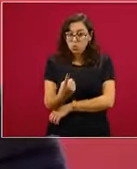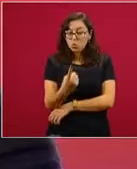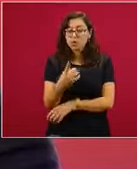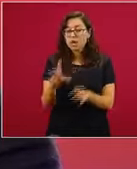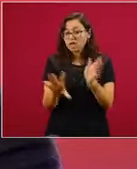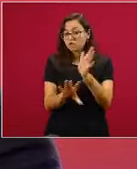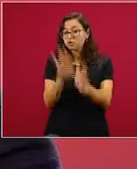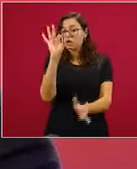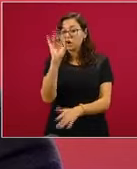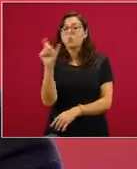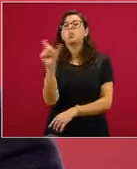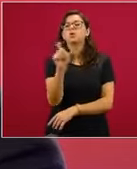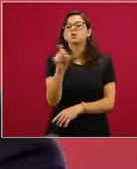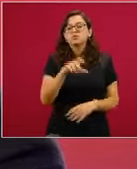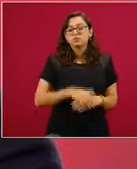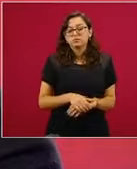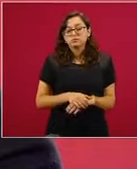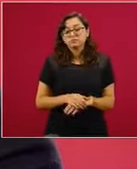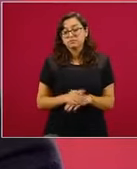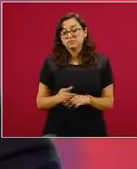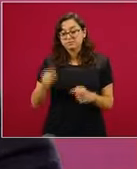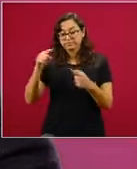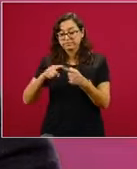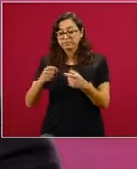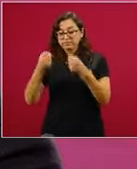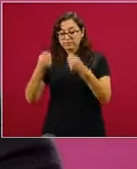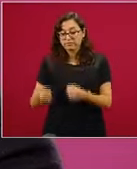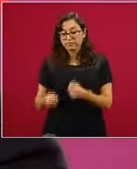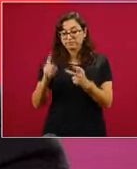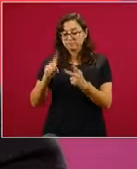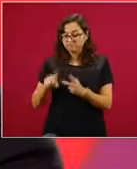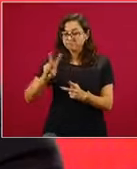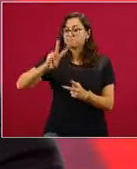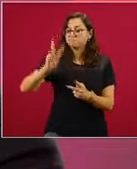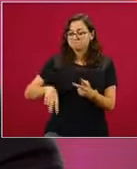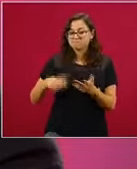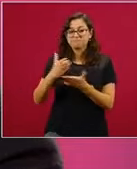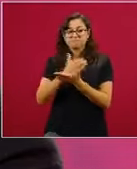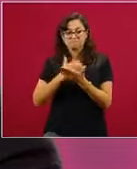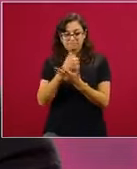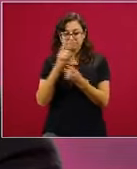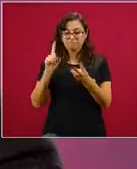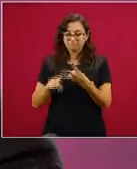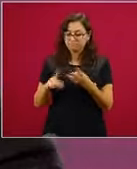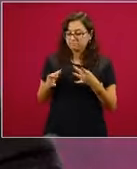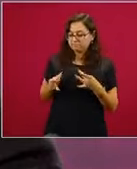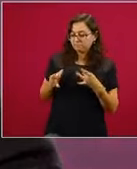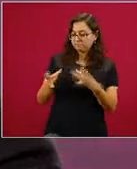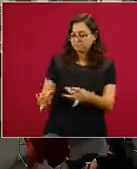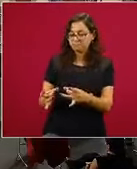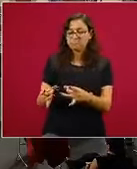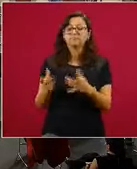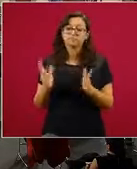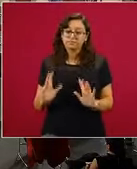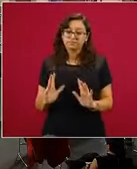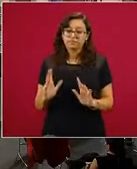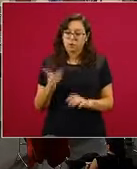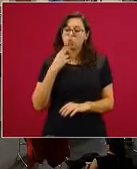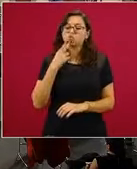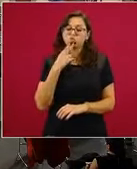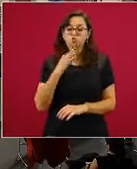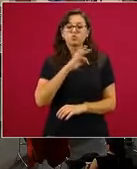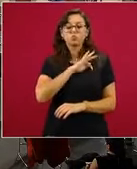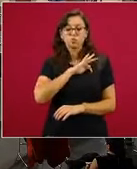producto farmacéutico, cuando ha demostrado seguridad y eficacia, además de calidad en su manufactura. Entonces, efectivamente,